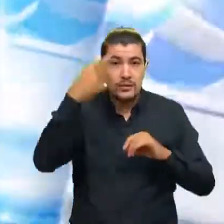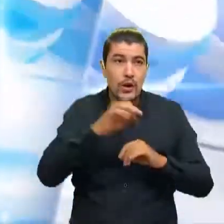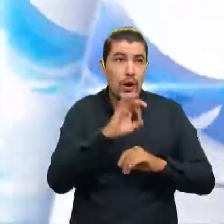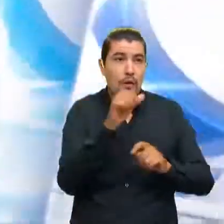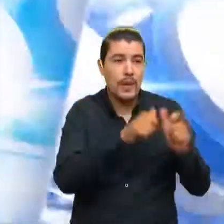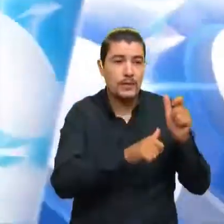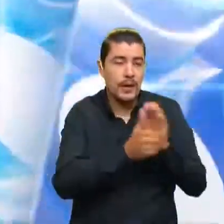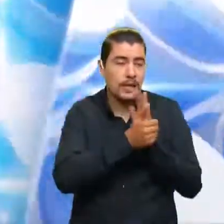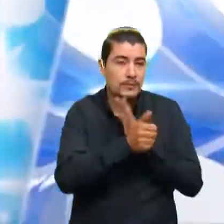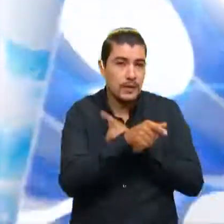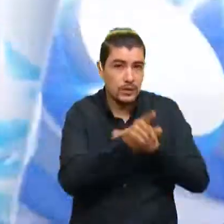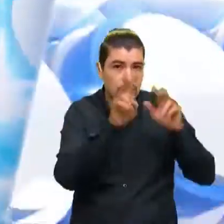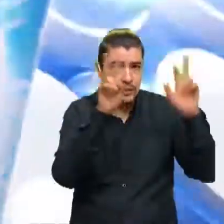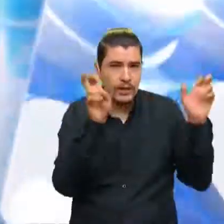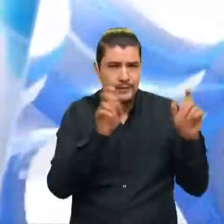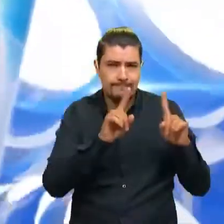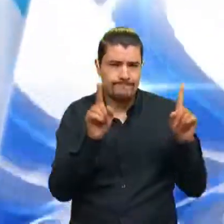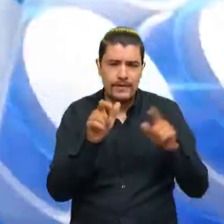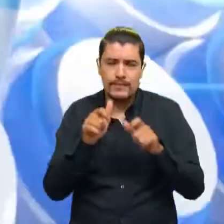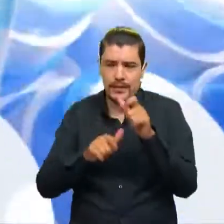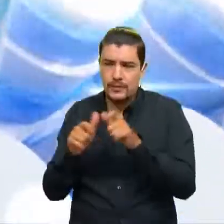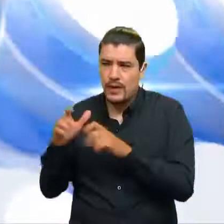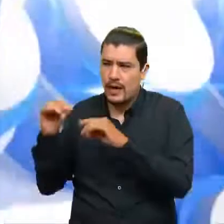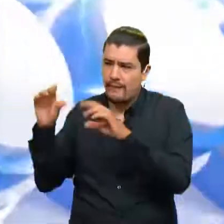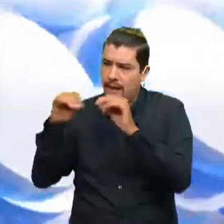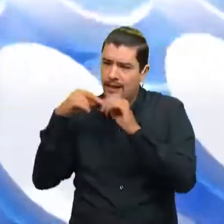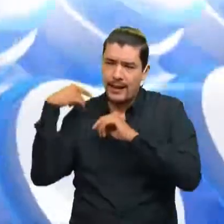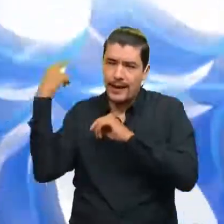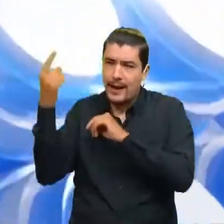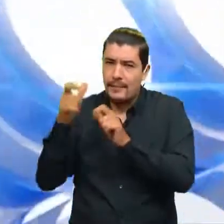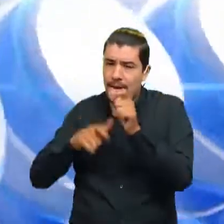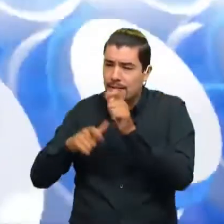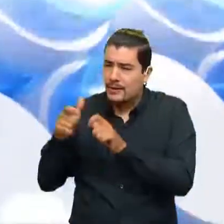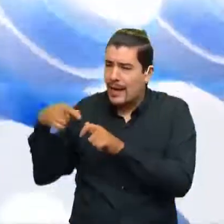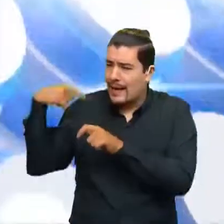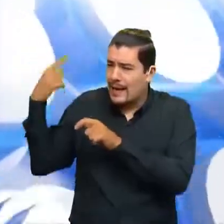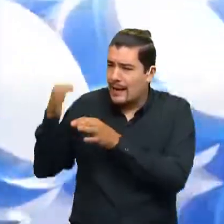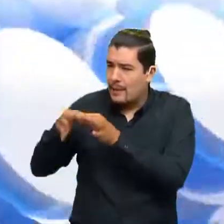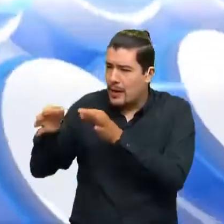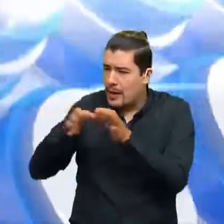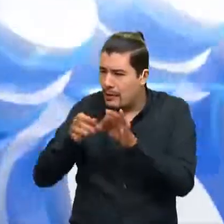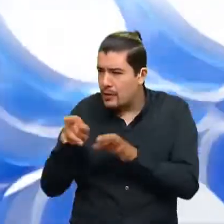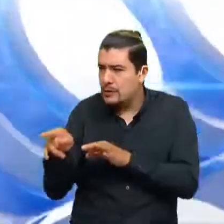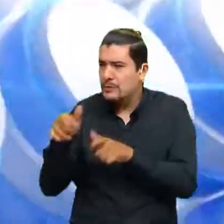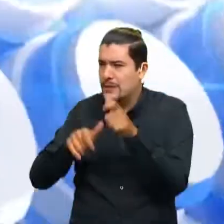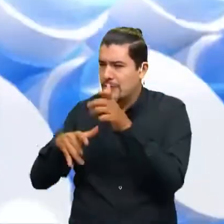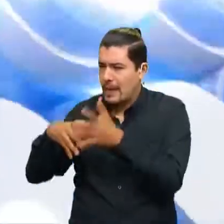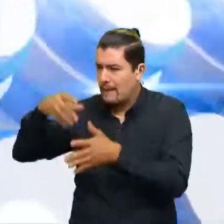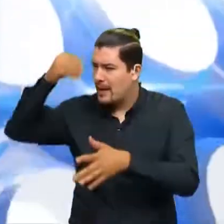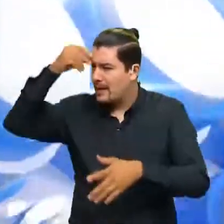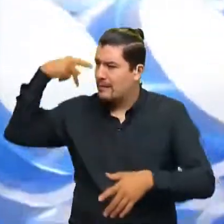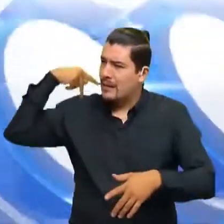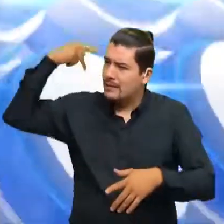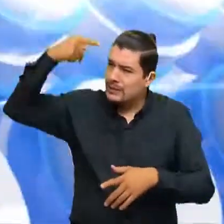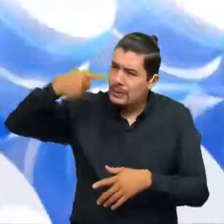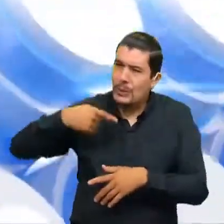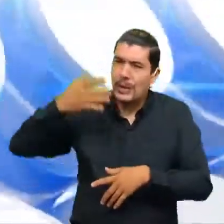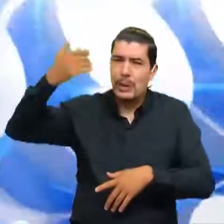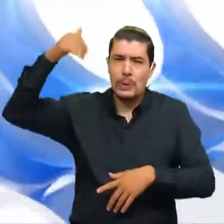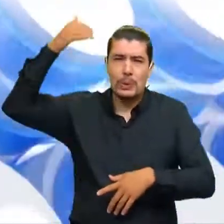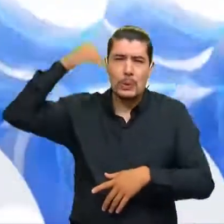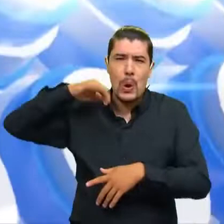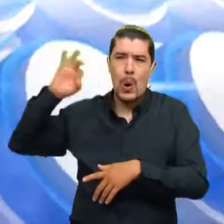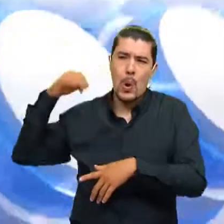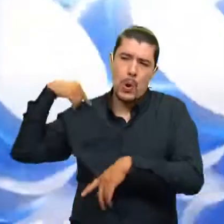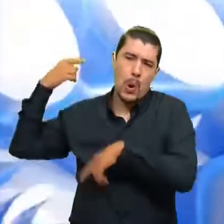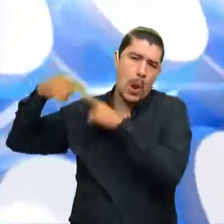de los temas, sino también hablar con la gente de lo popular, ¿no? O sea, la gente del pueblo, la gente que ha aprendido esas historias a través de que se la